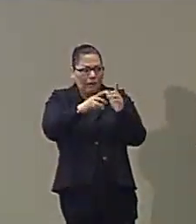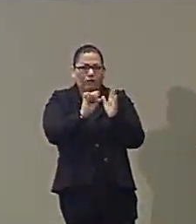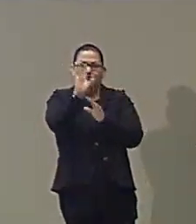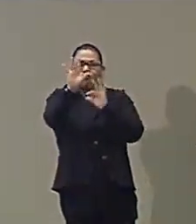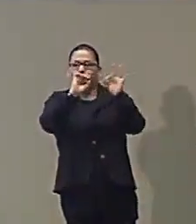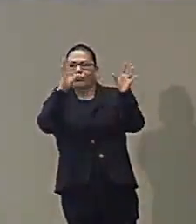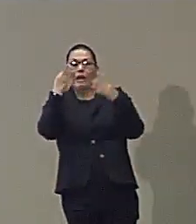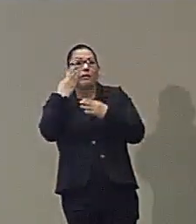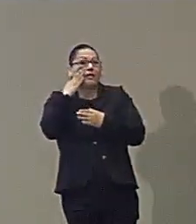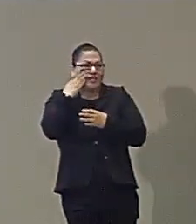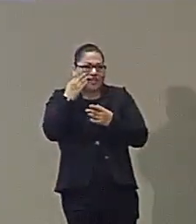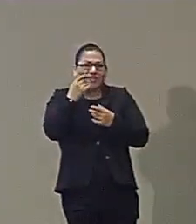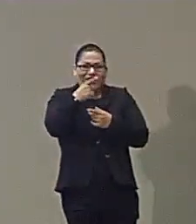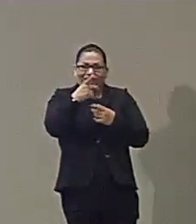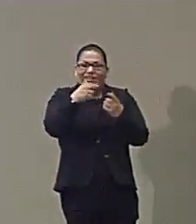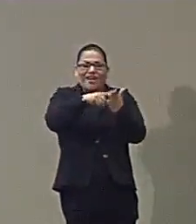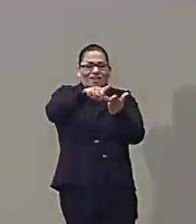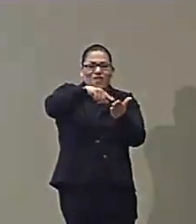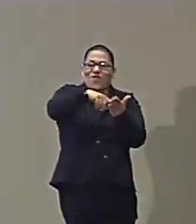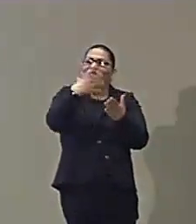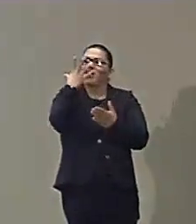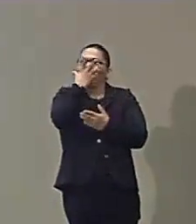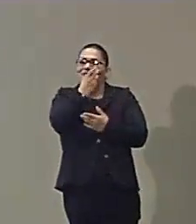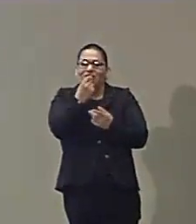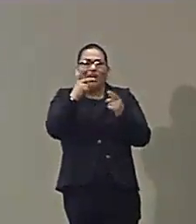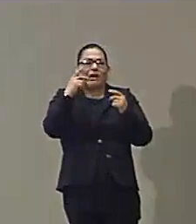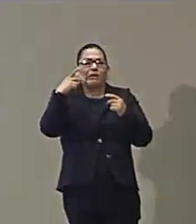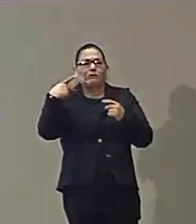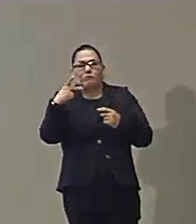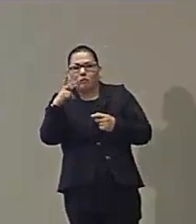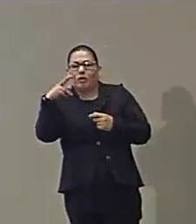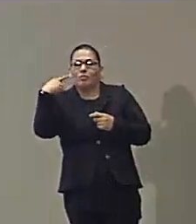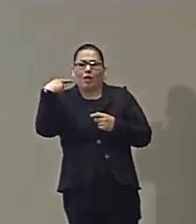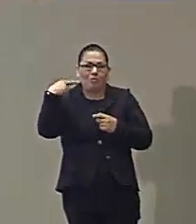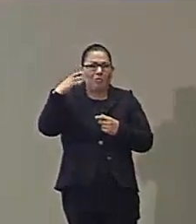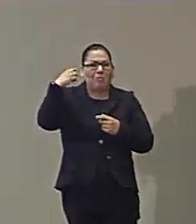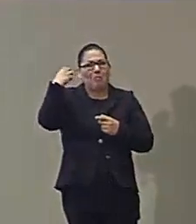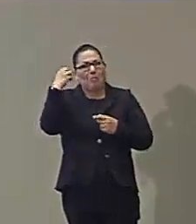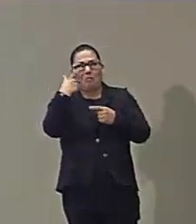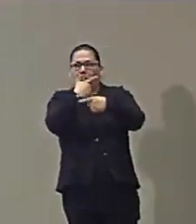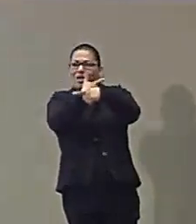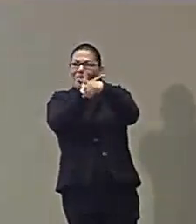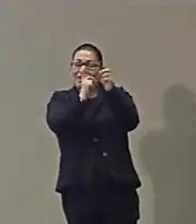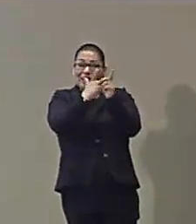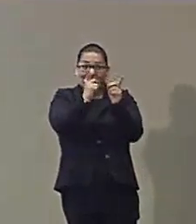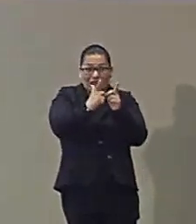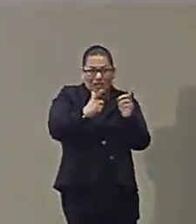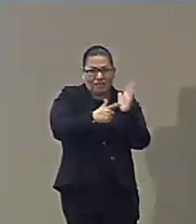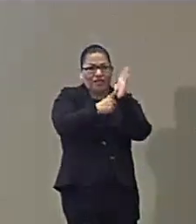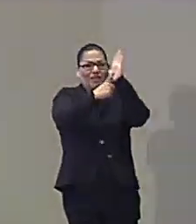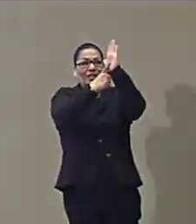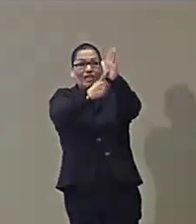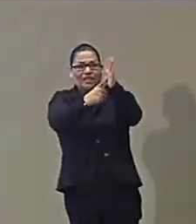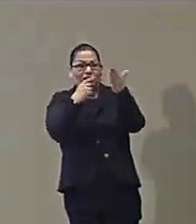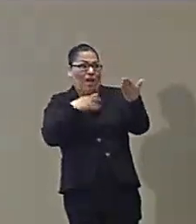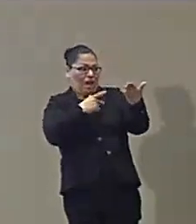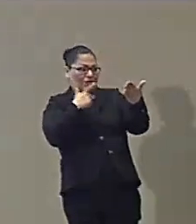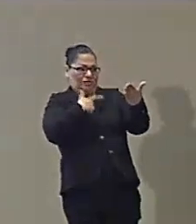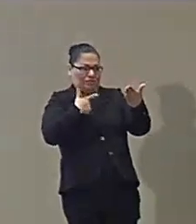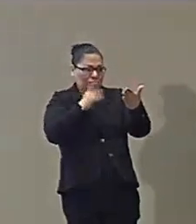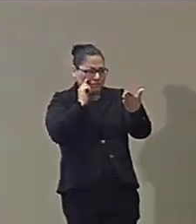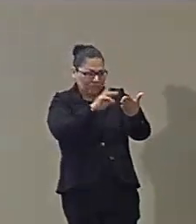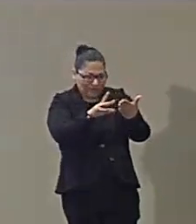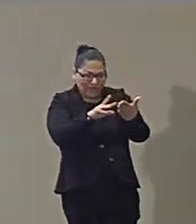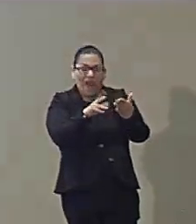y que debiéramos de conocer porque si hoy hiciéramos aquí un ejercicio de varios de estos lugares